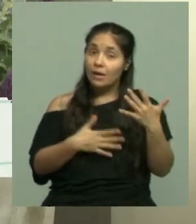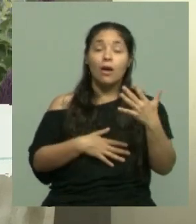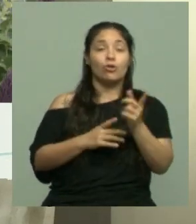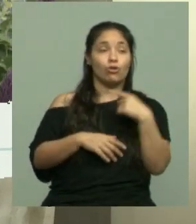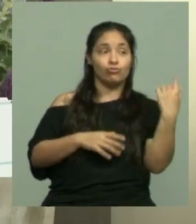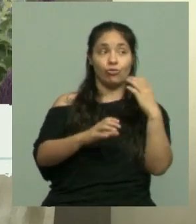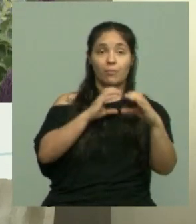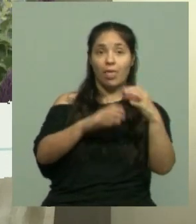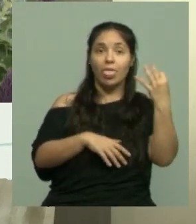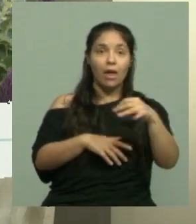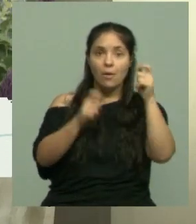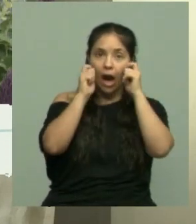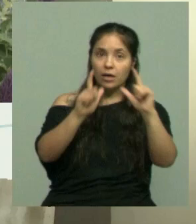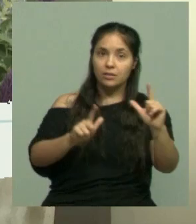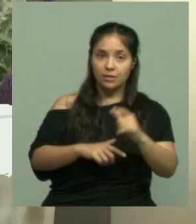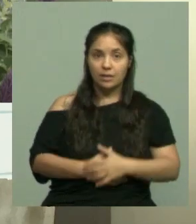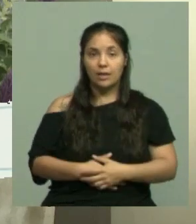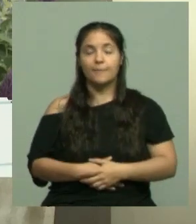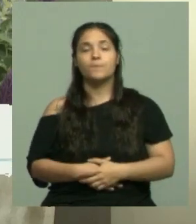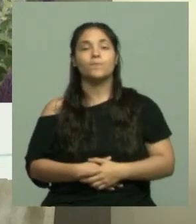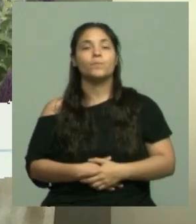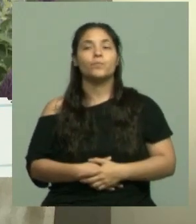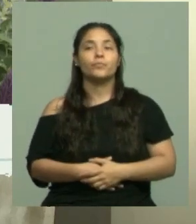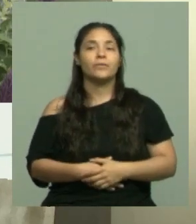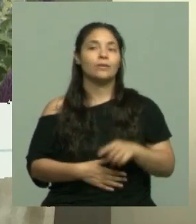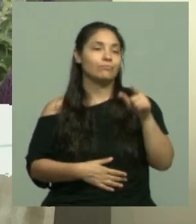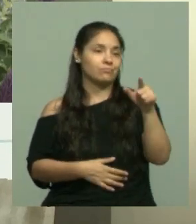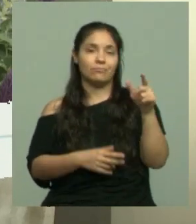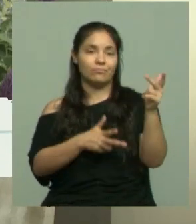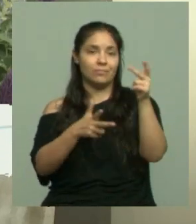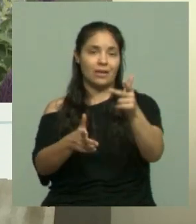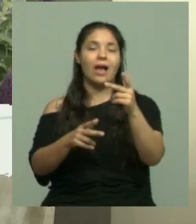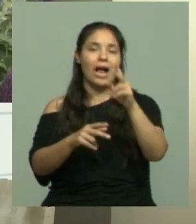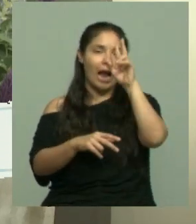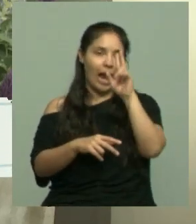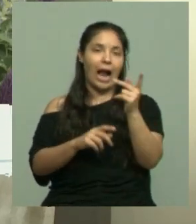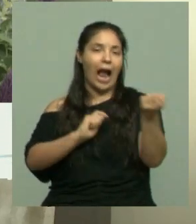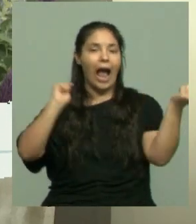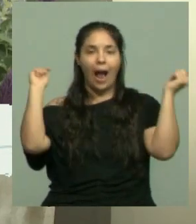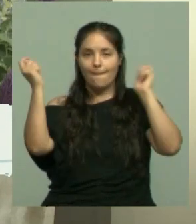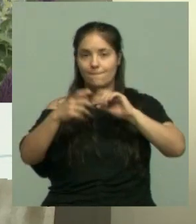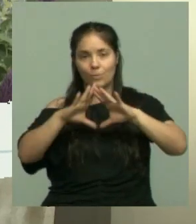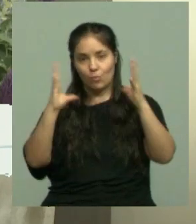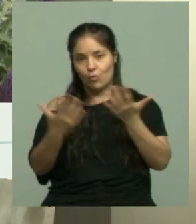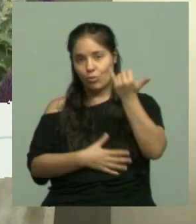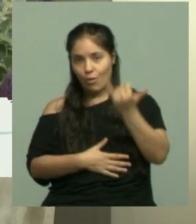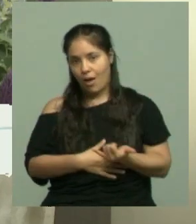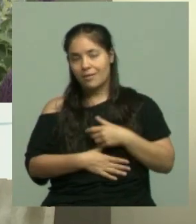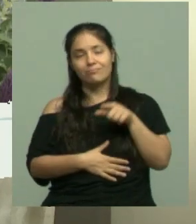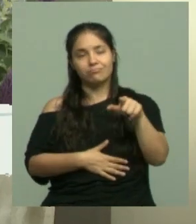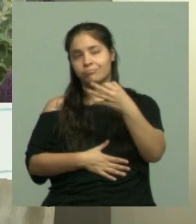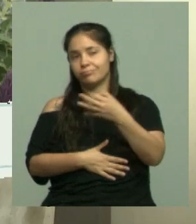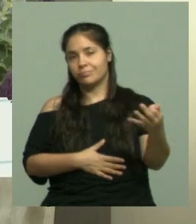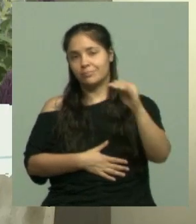nosotros, ¿no? Desde nuestro lugar. Bueno, vos hacías referencia a un cambio de paradigma, creo que de eso se trata, y